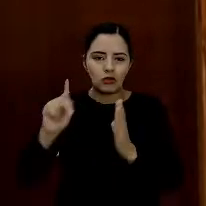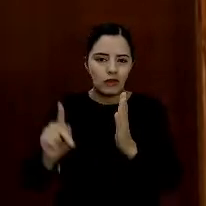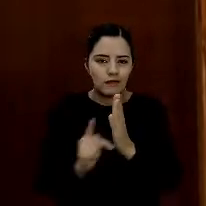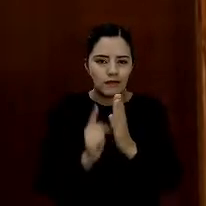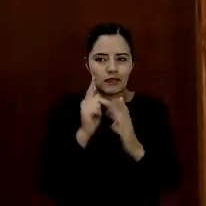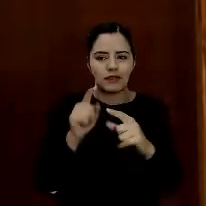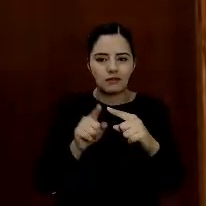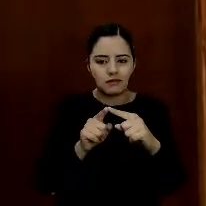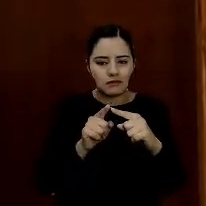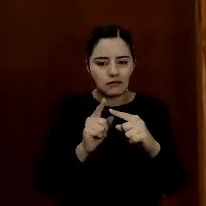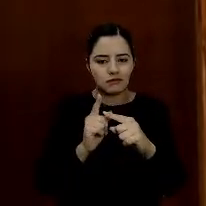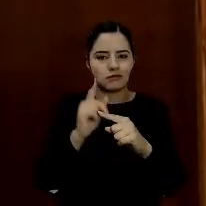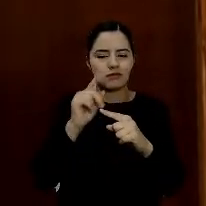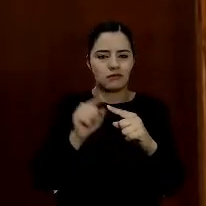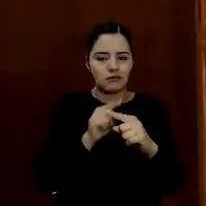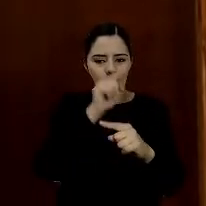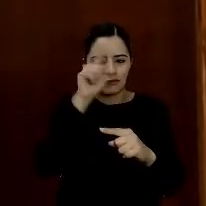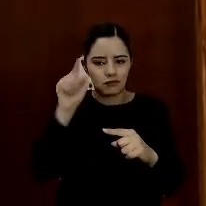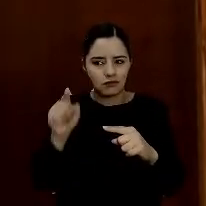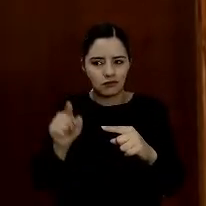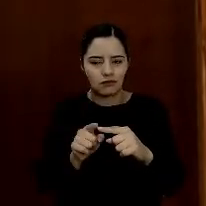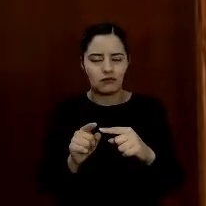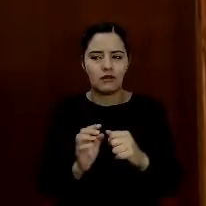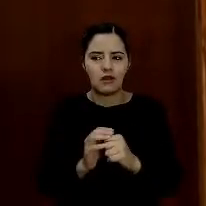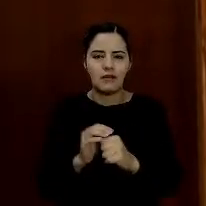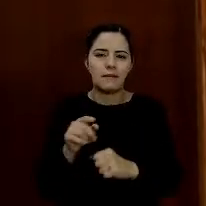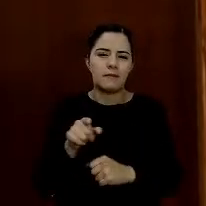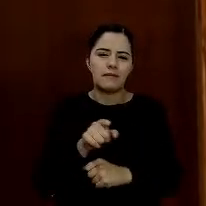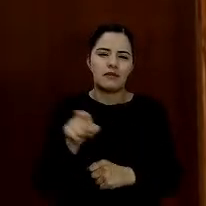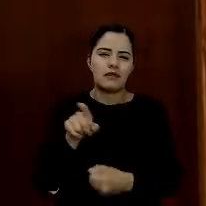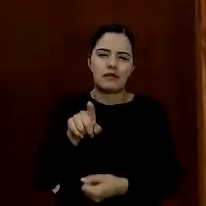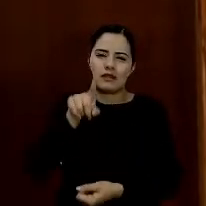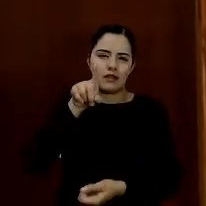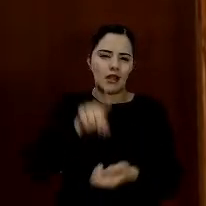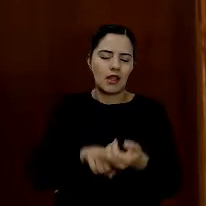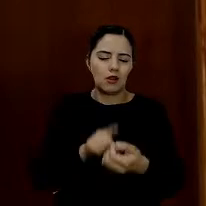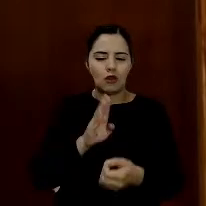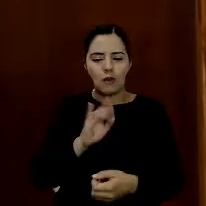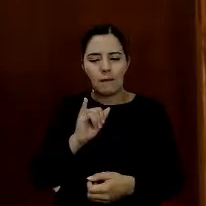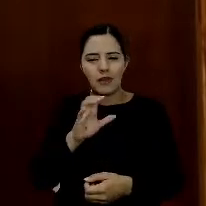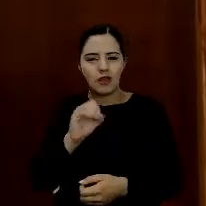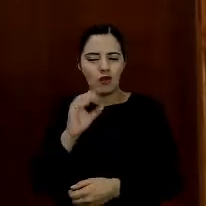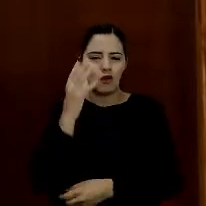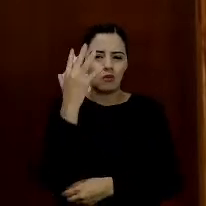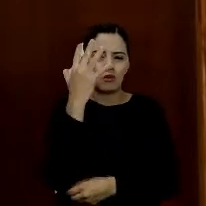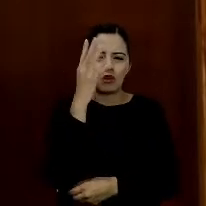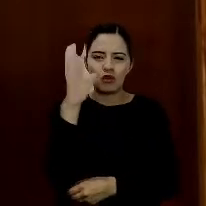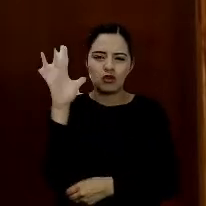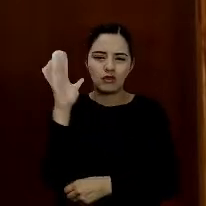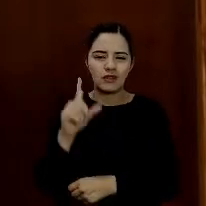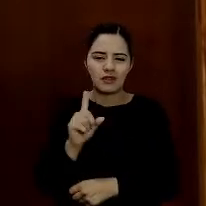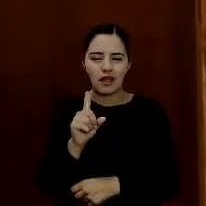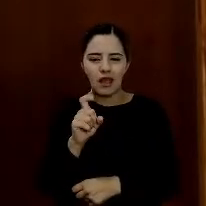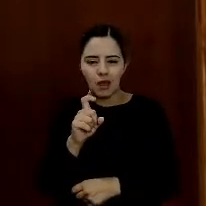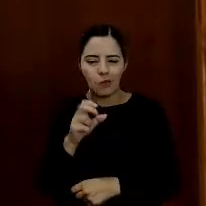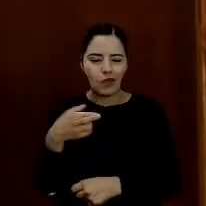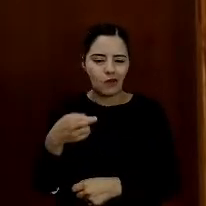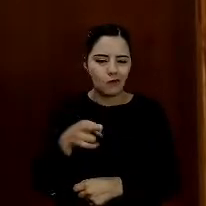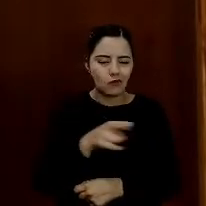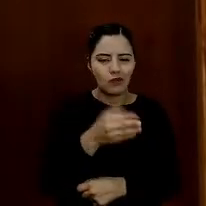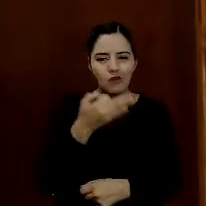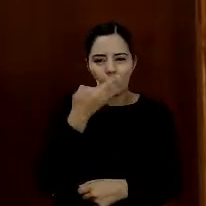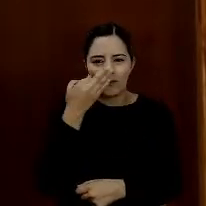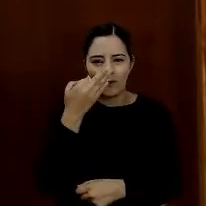cuidado y protección de los ciclos biológicos, de los bosques, agua, flora, fauna y formas